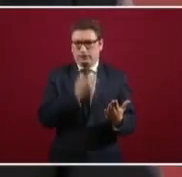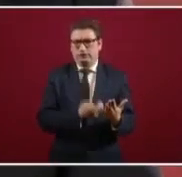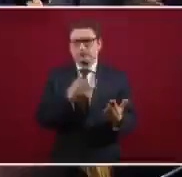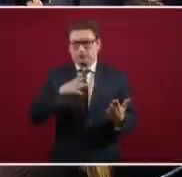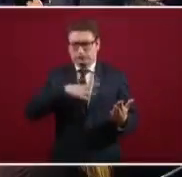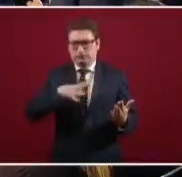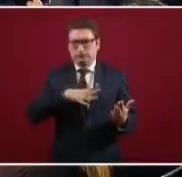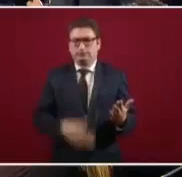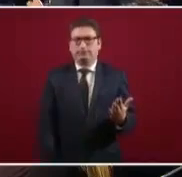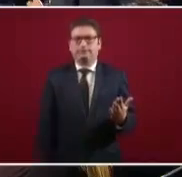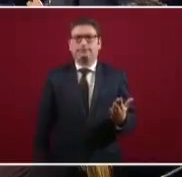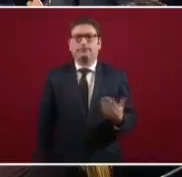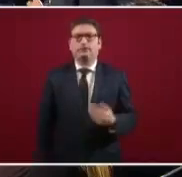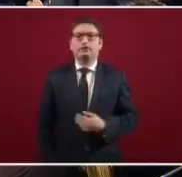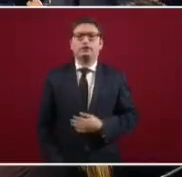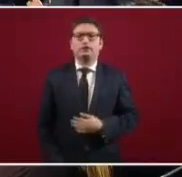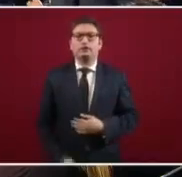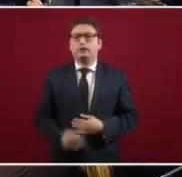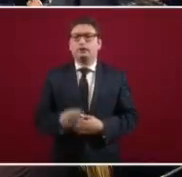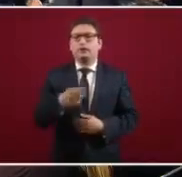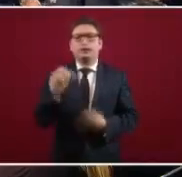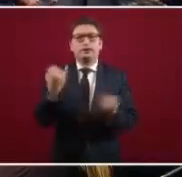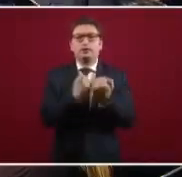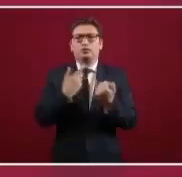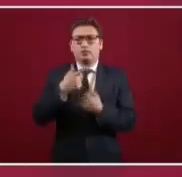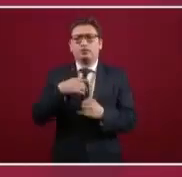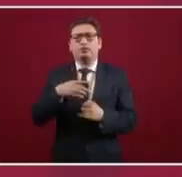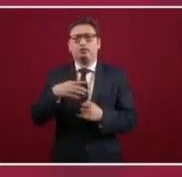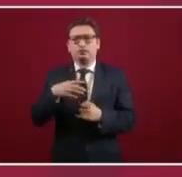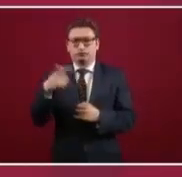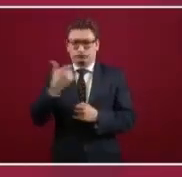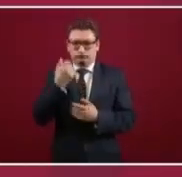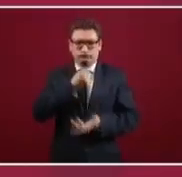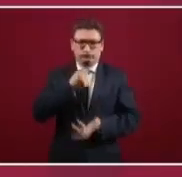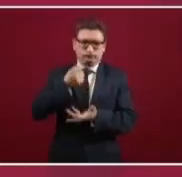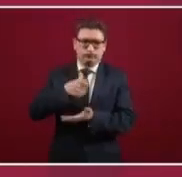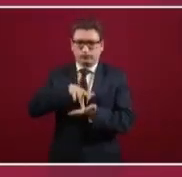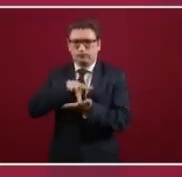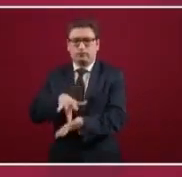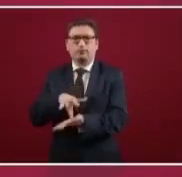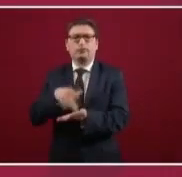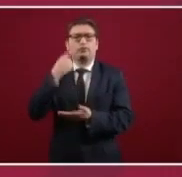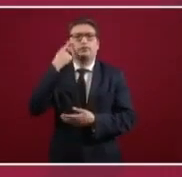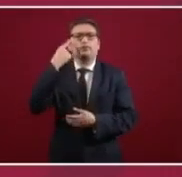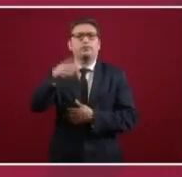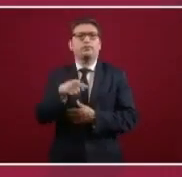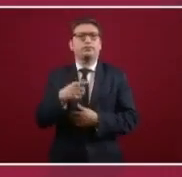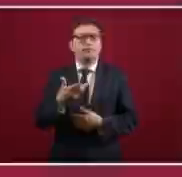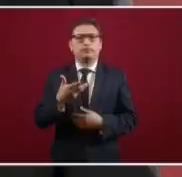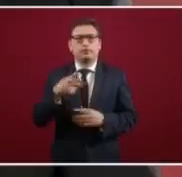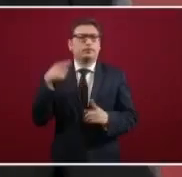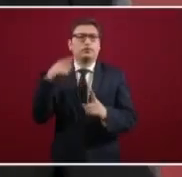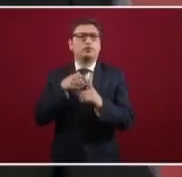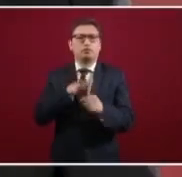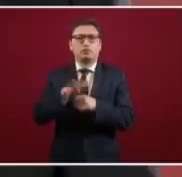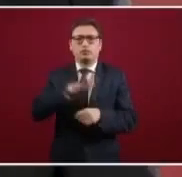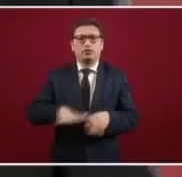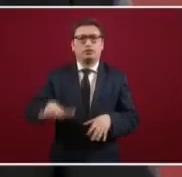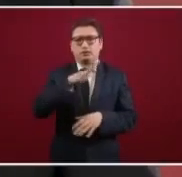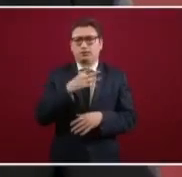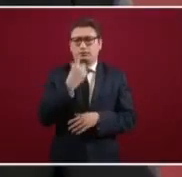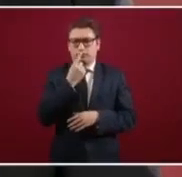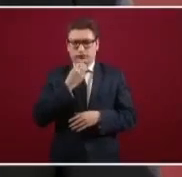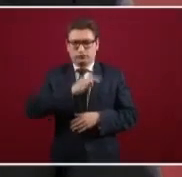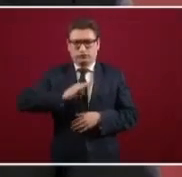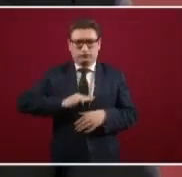de y destinar un porcentaje de recursos reforzar a las policías